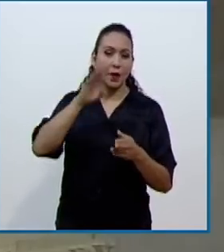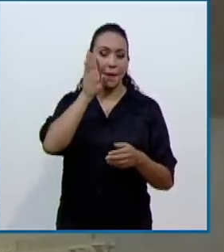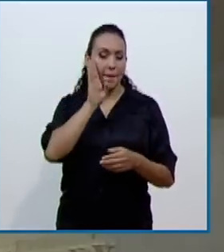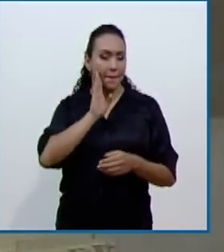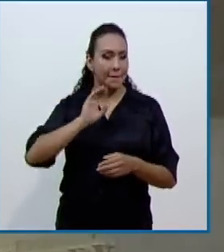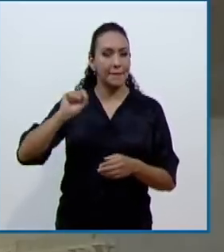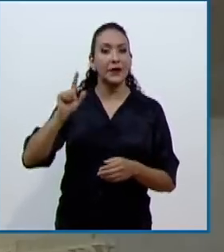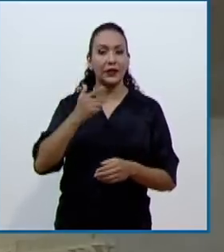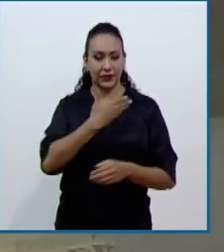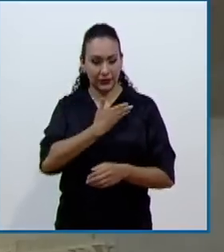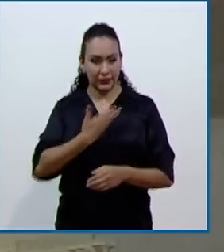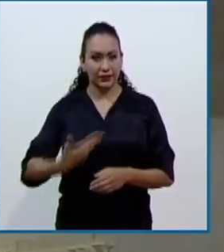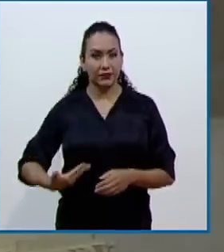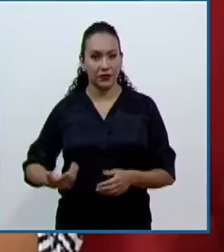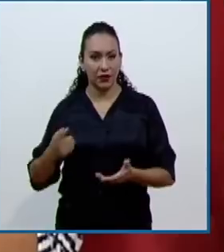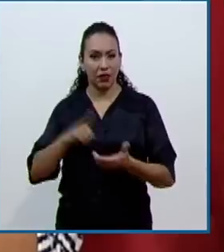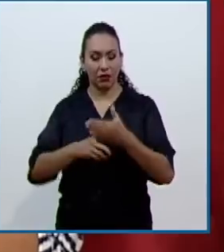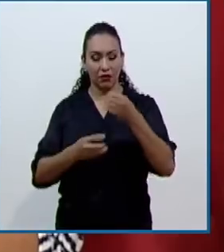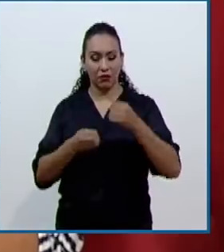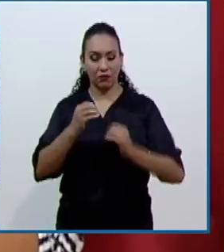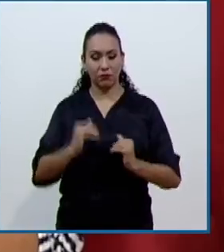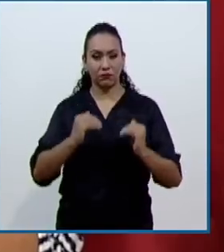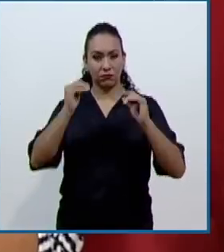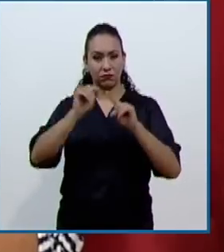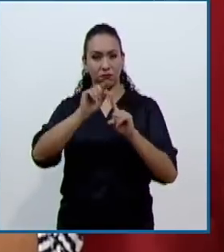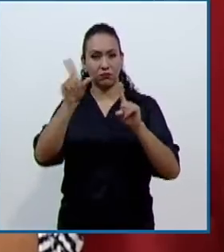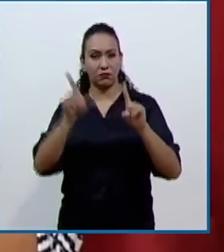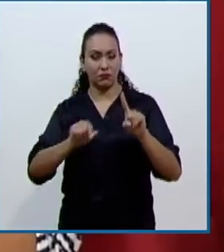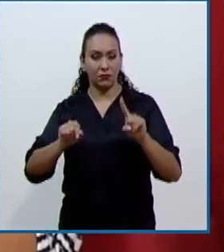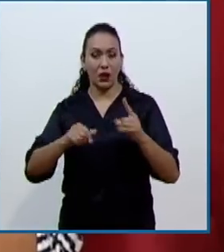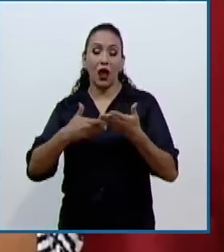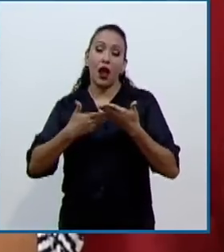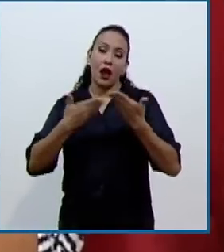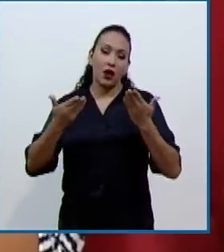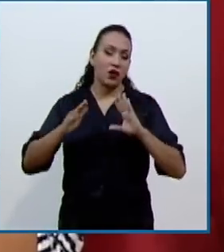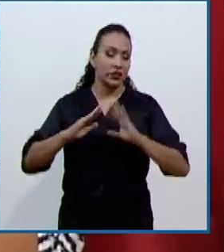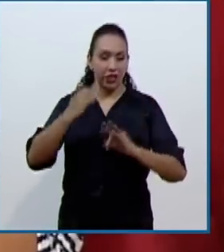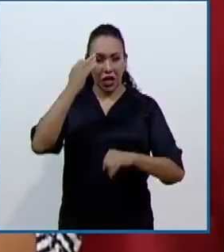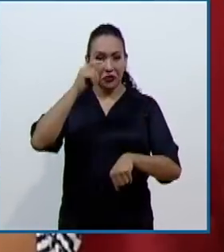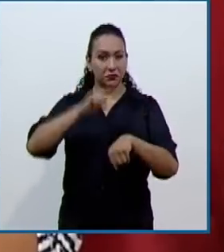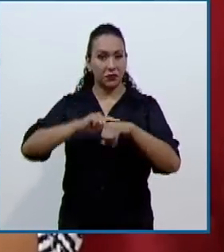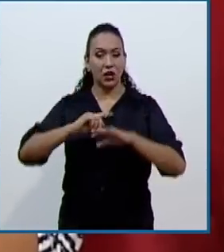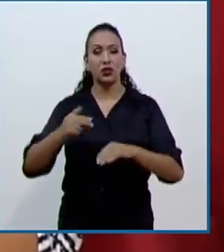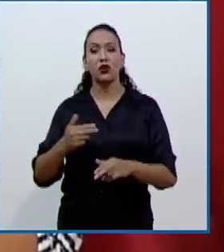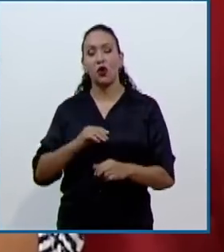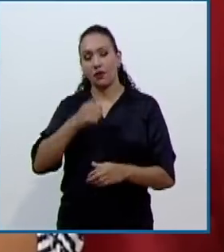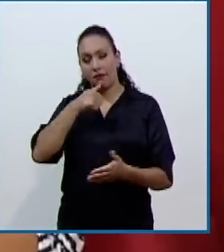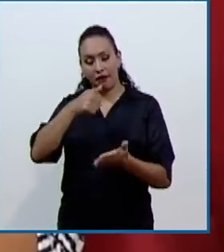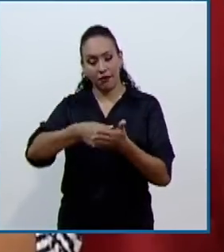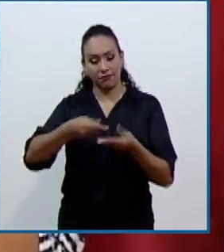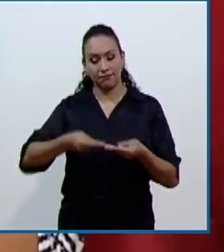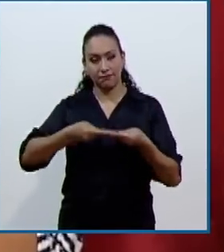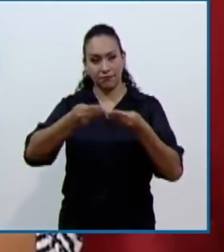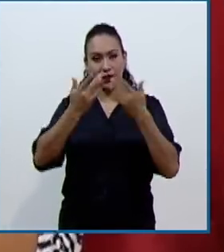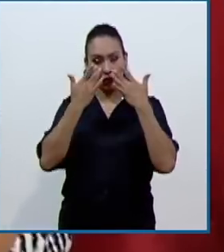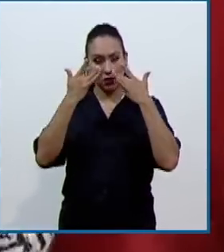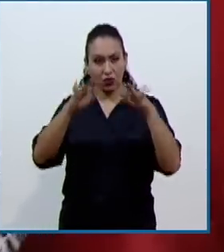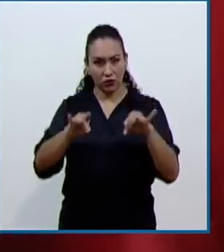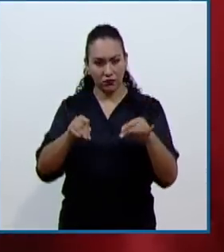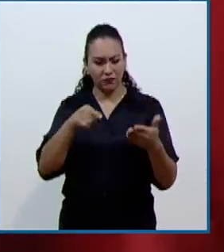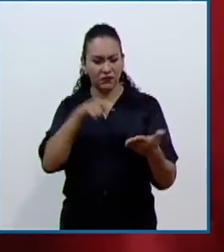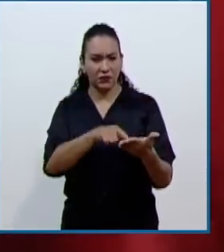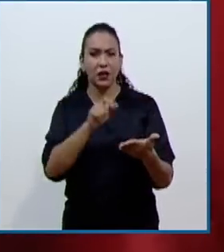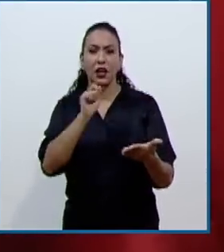de la Suprema Corte de Justicia de la Nación para todos los efectos constitucionales y legales que correspondan. Esta renuncia no implica